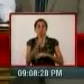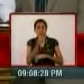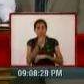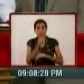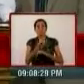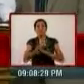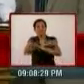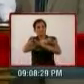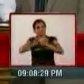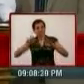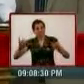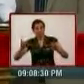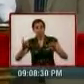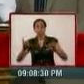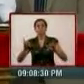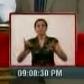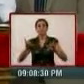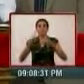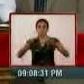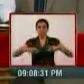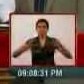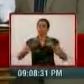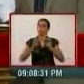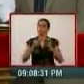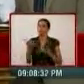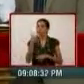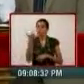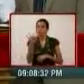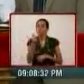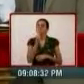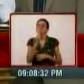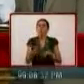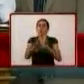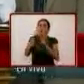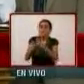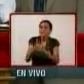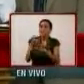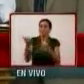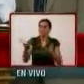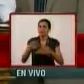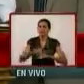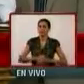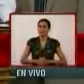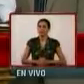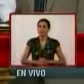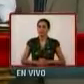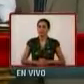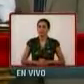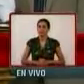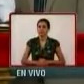las investigaciones. Y bueno, sigamos buscando los responsables directos, ¿no?